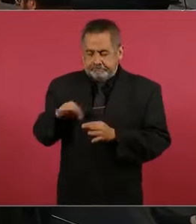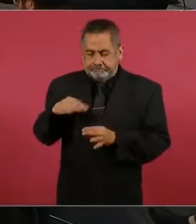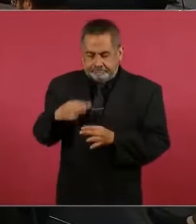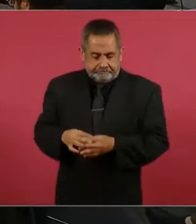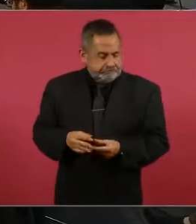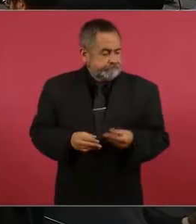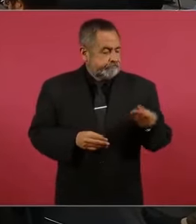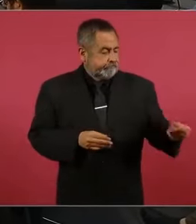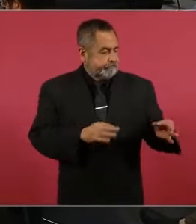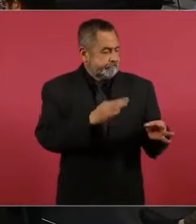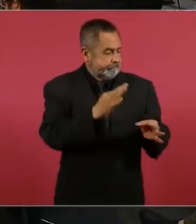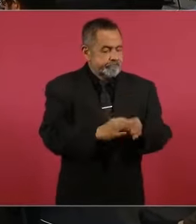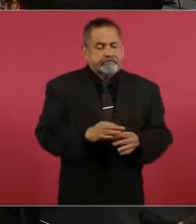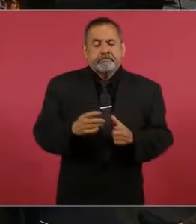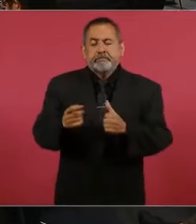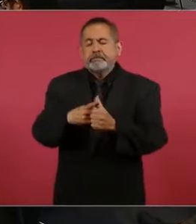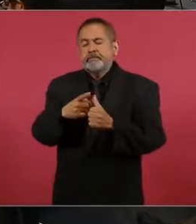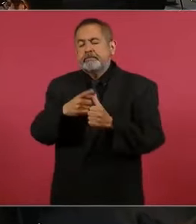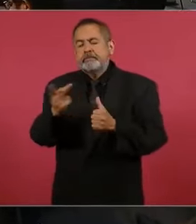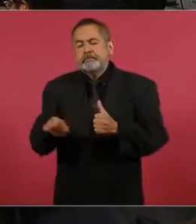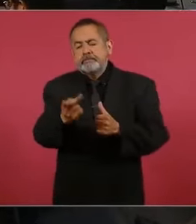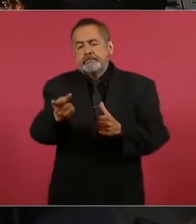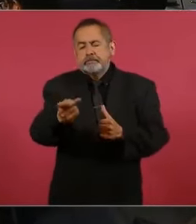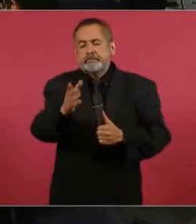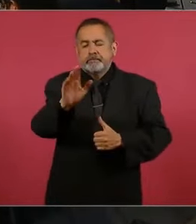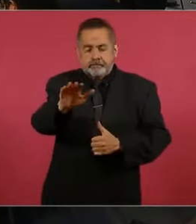E inicio con mi primera pregunta, presidente.